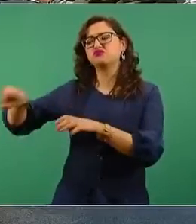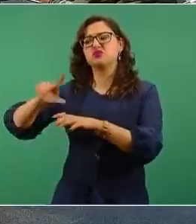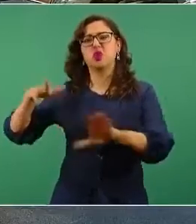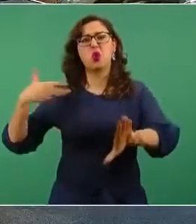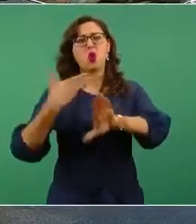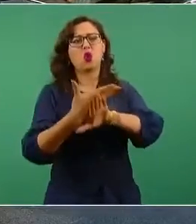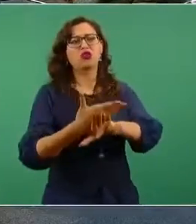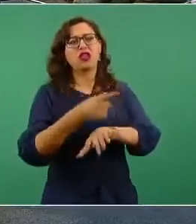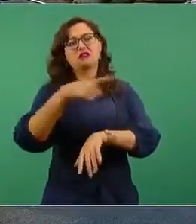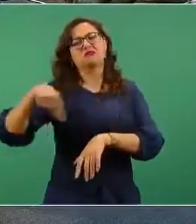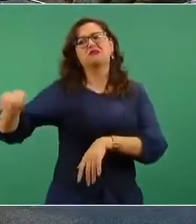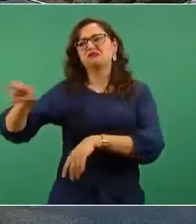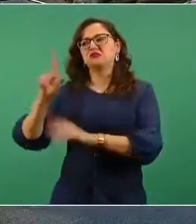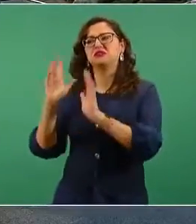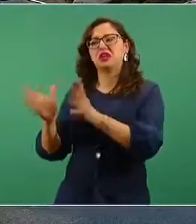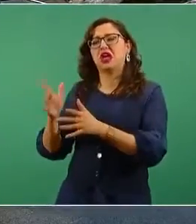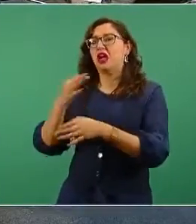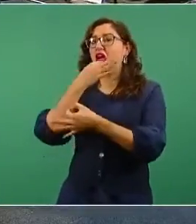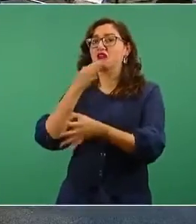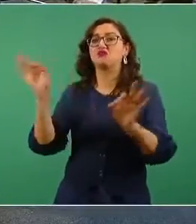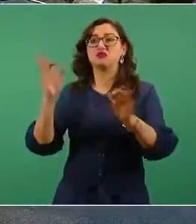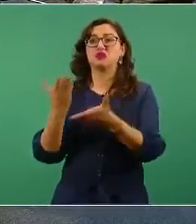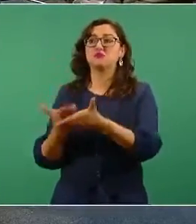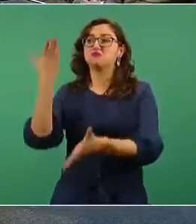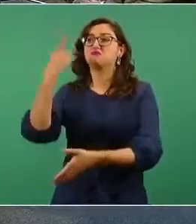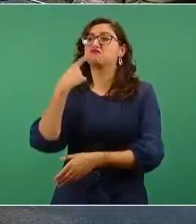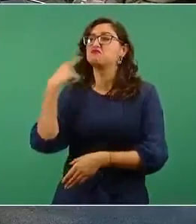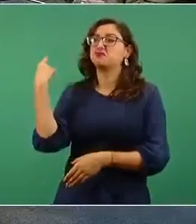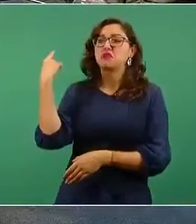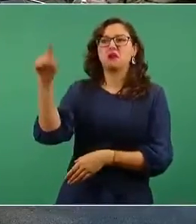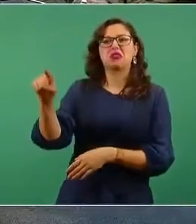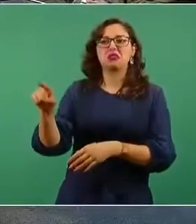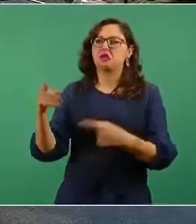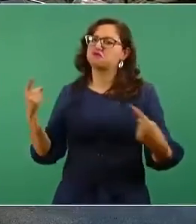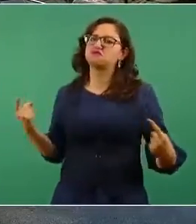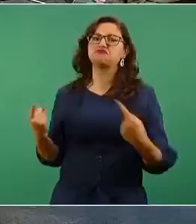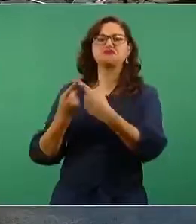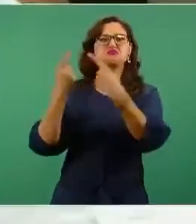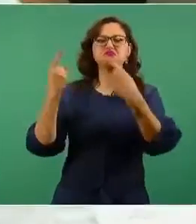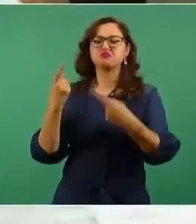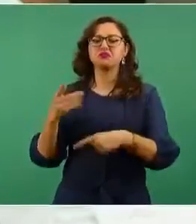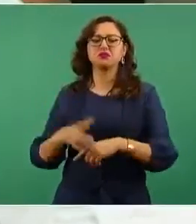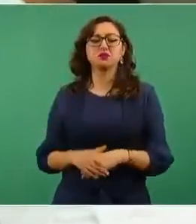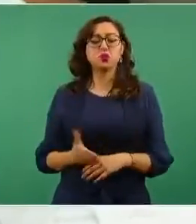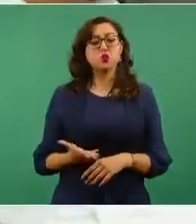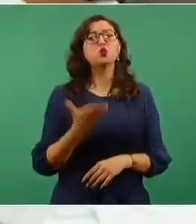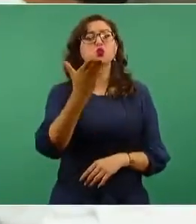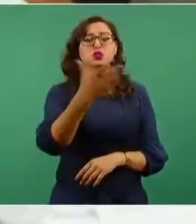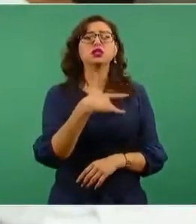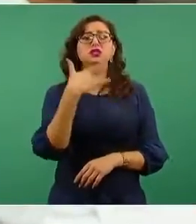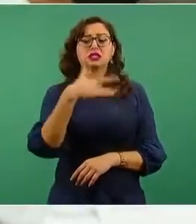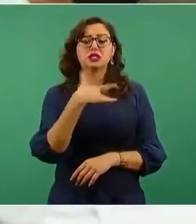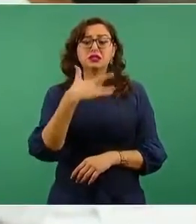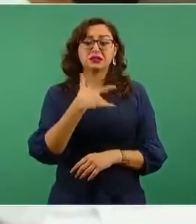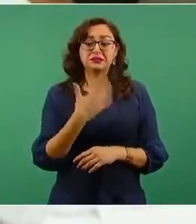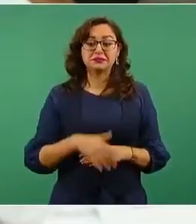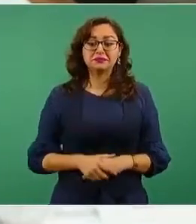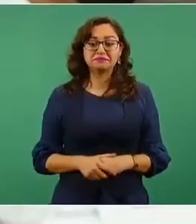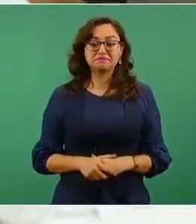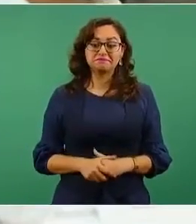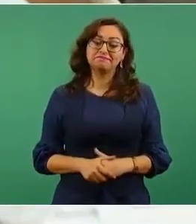Sí. ¿Ustedes en el departamento jurídico qué valoración han hecho que sí va a pasar? Pues sí,